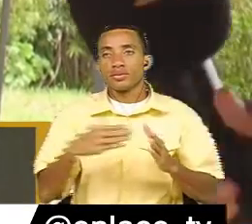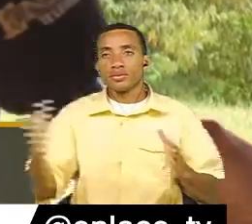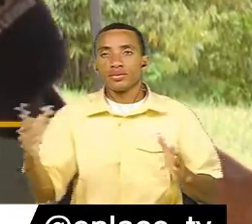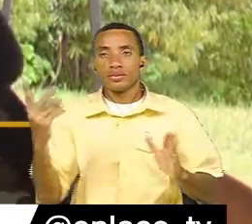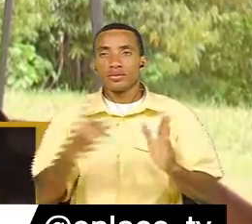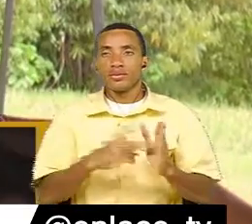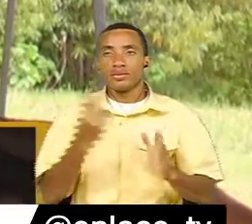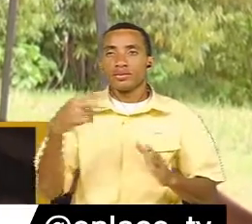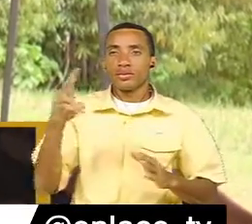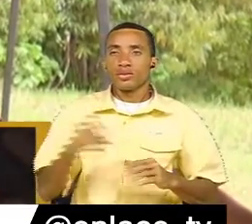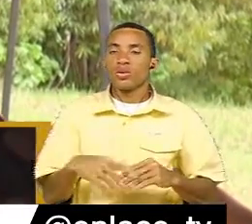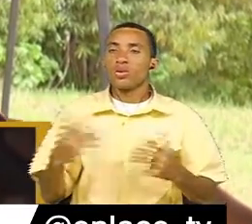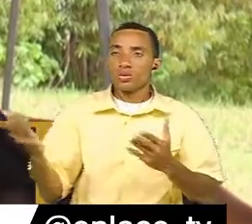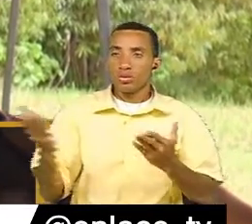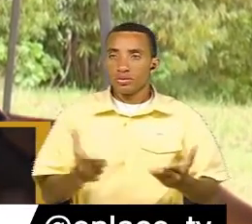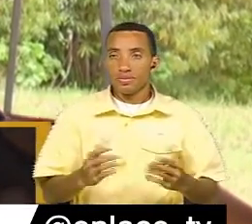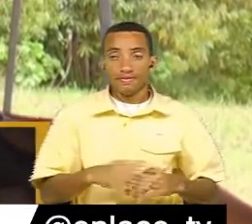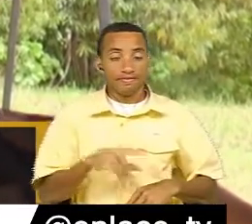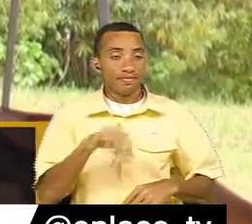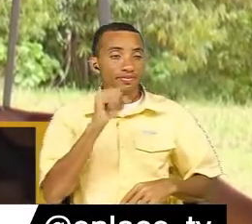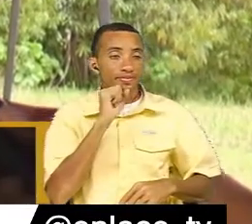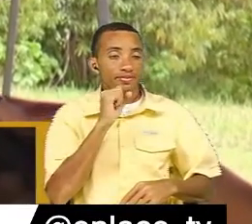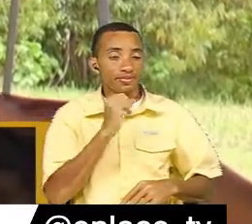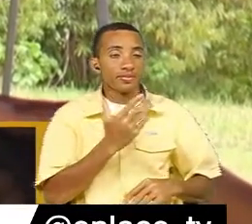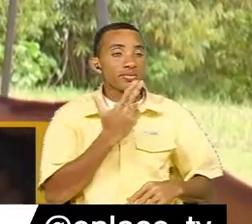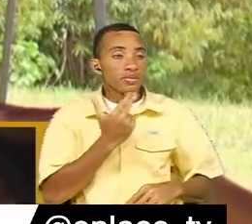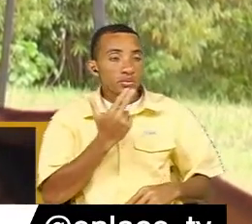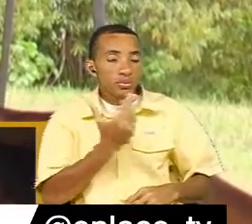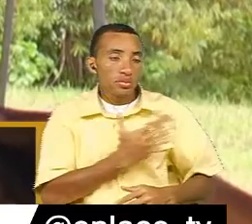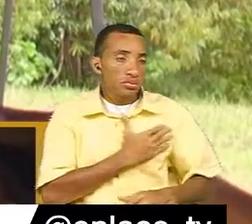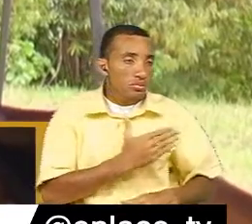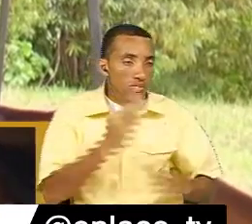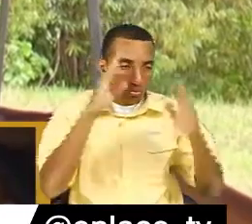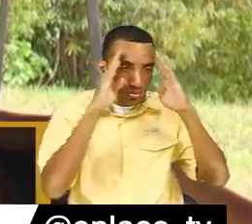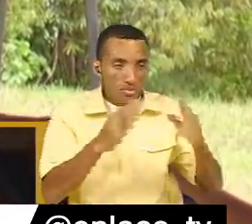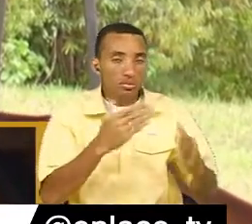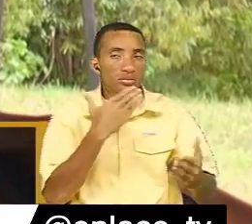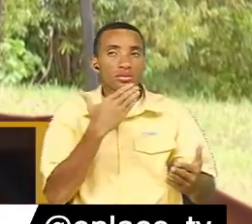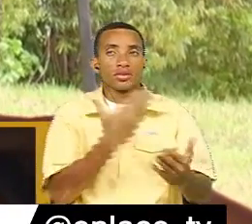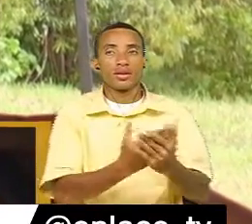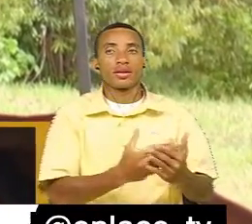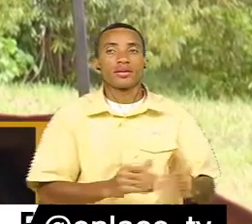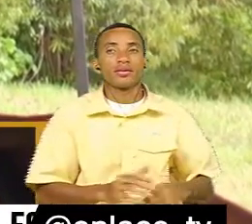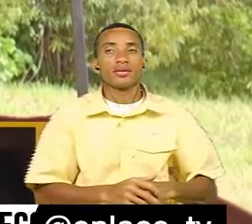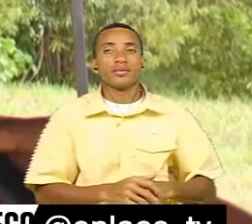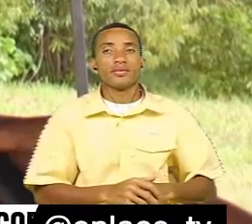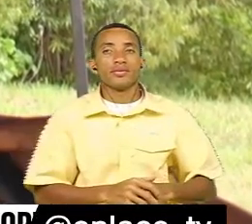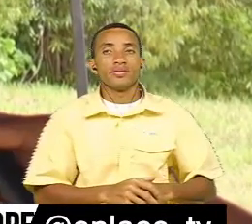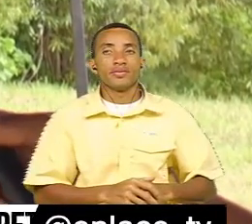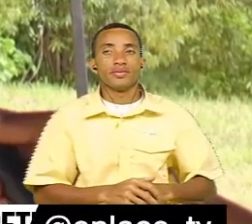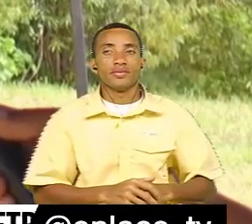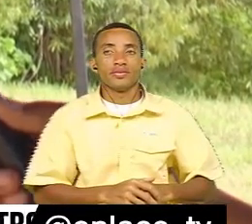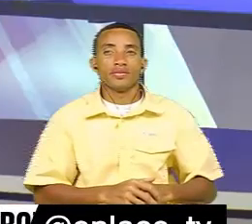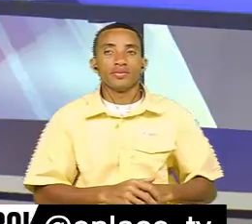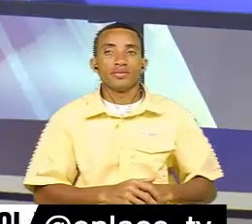recibido? No, muy bien, la gente de Barranca Bermeja muy amable, muy atenta con nosotros y muy agradecidos por su recibimiento acá en esta ciudad.